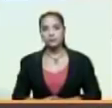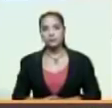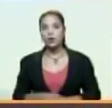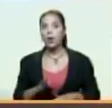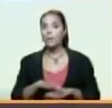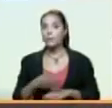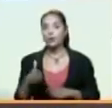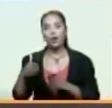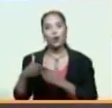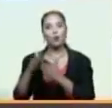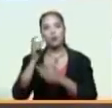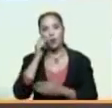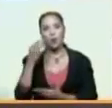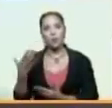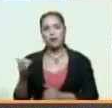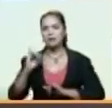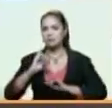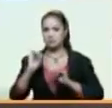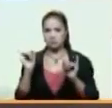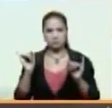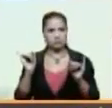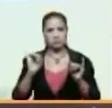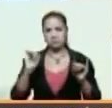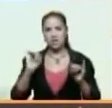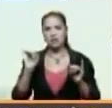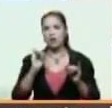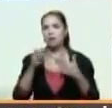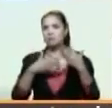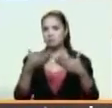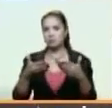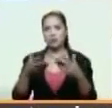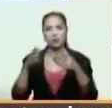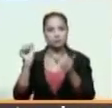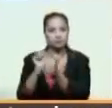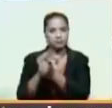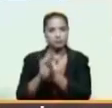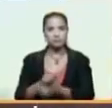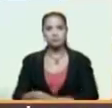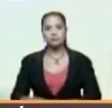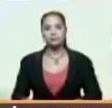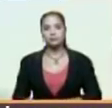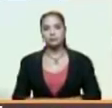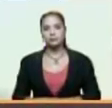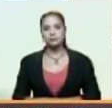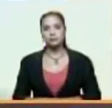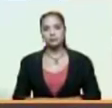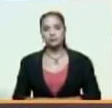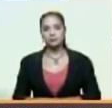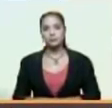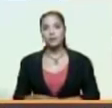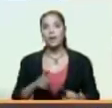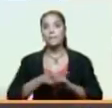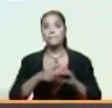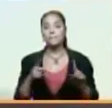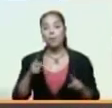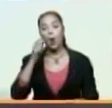porque contra él ya se está librando una orden de captura, ¿verdad? Pedro